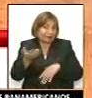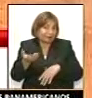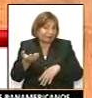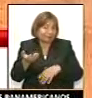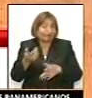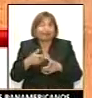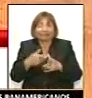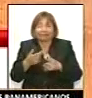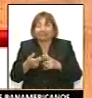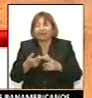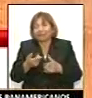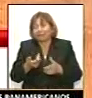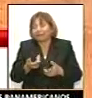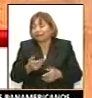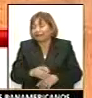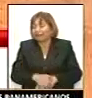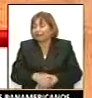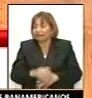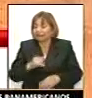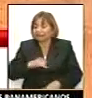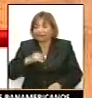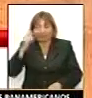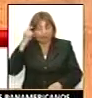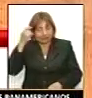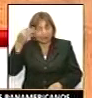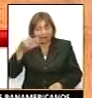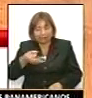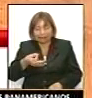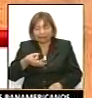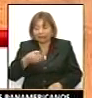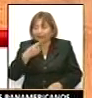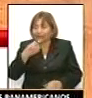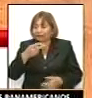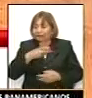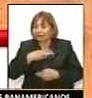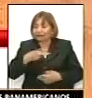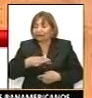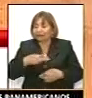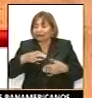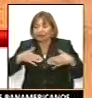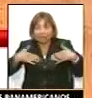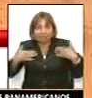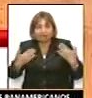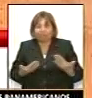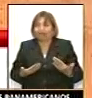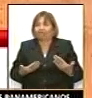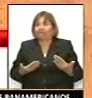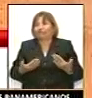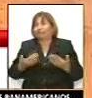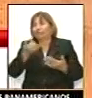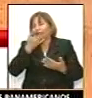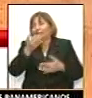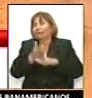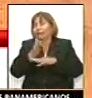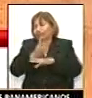Entonces, yo creo que sí, el ser humano siempre puede cada día ser mejor.